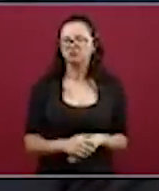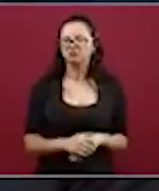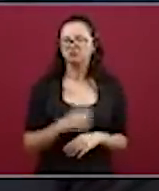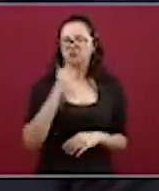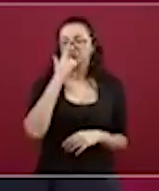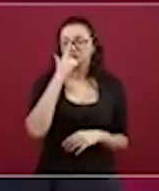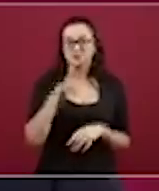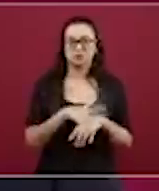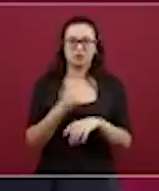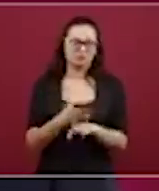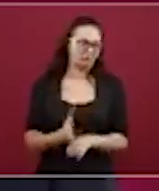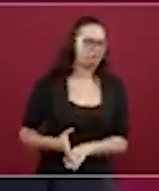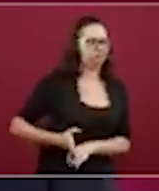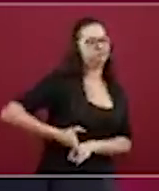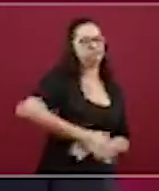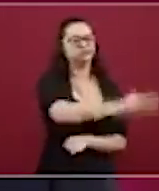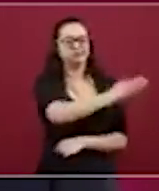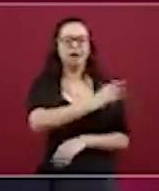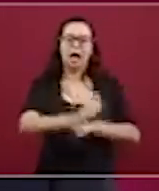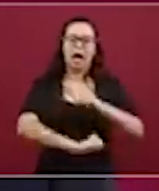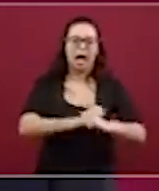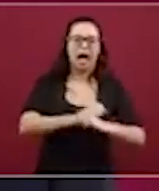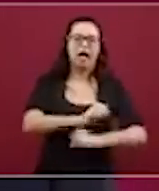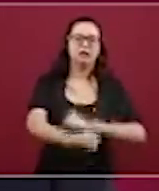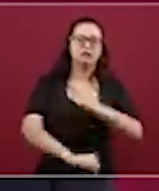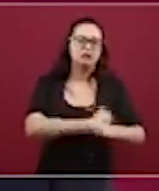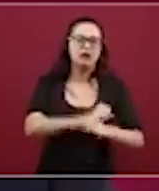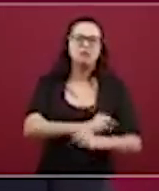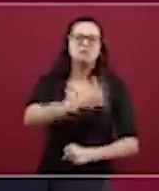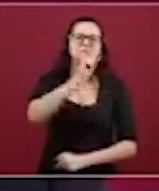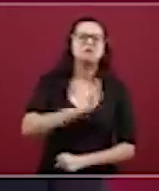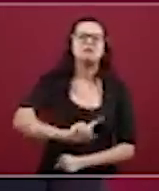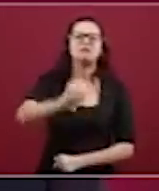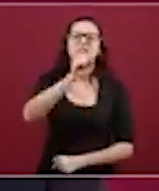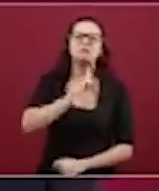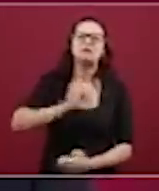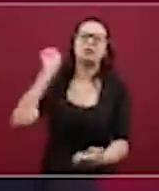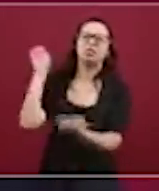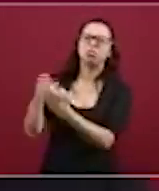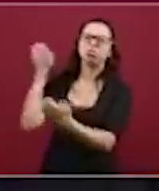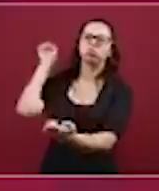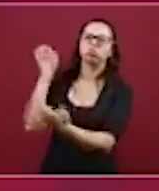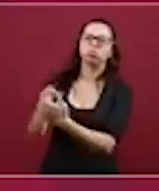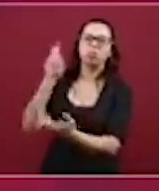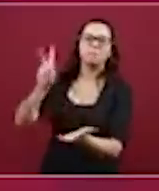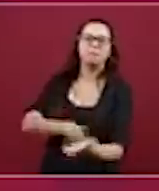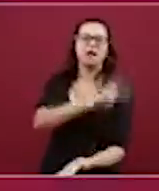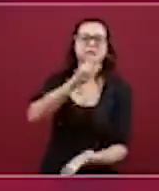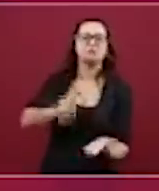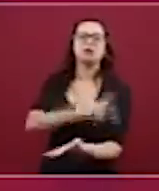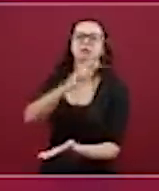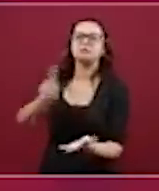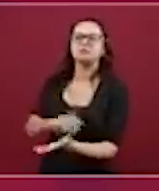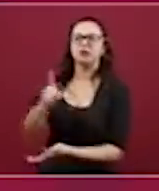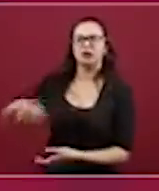son muchos años de engaños, de mentiras. A lo mejor están pensando,